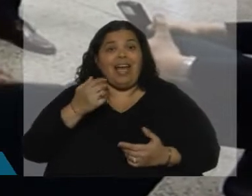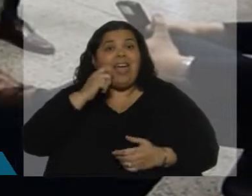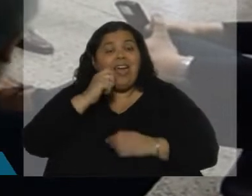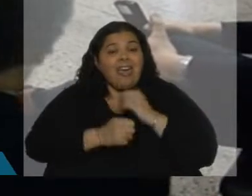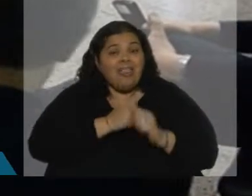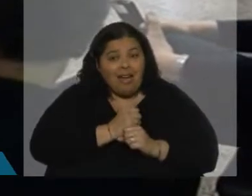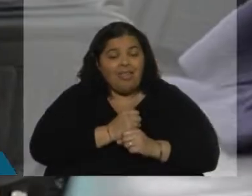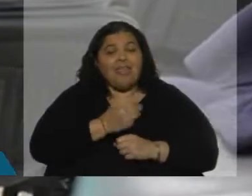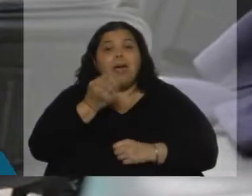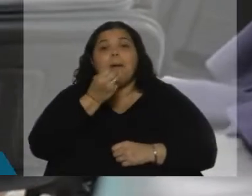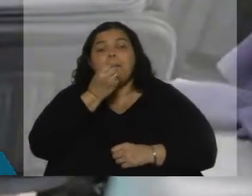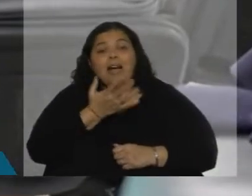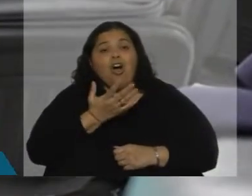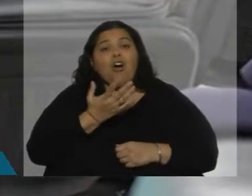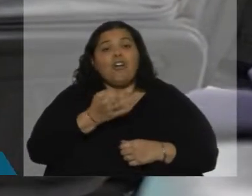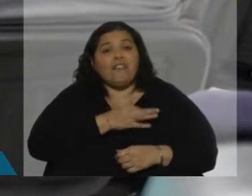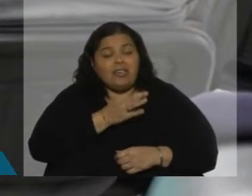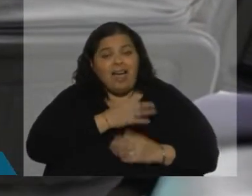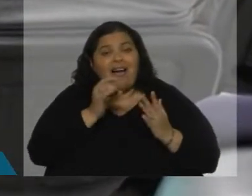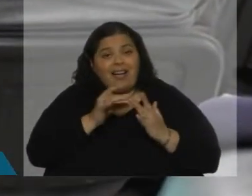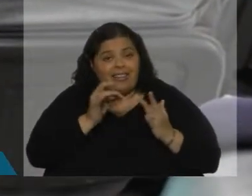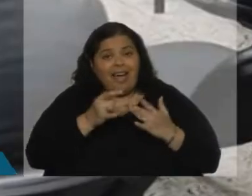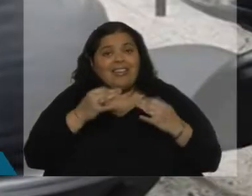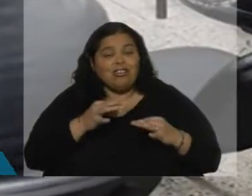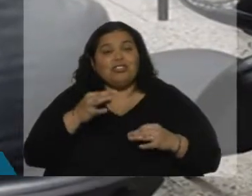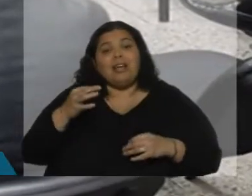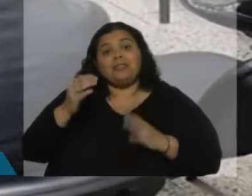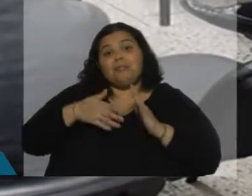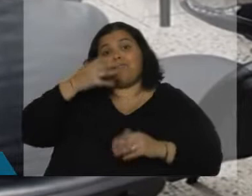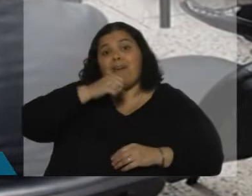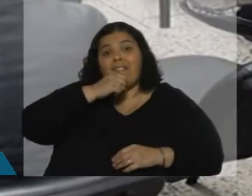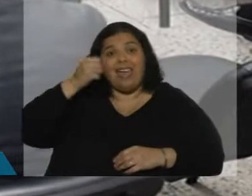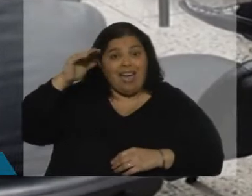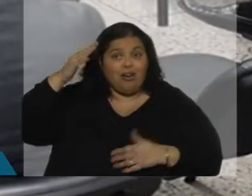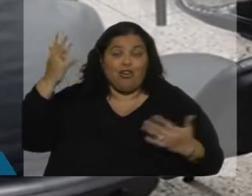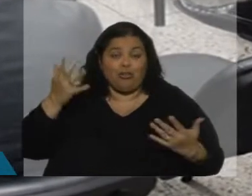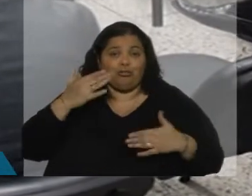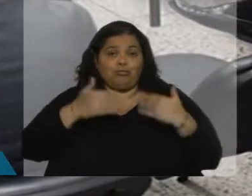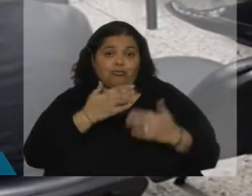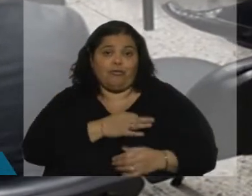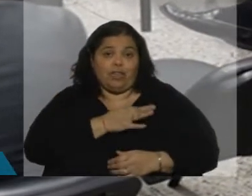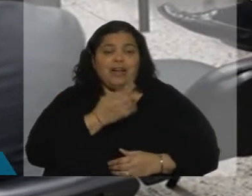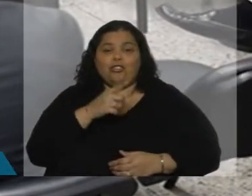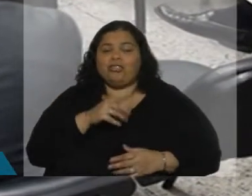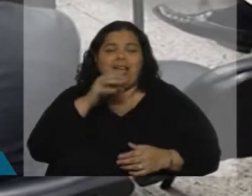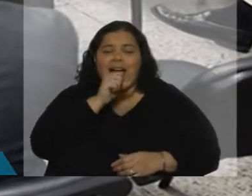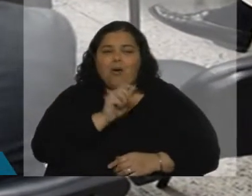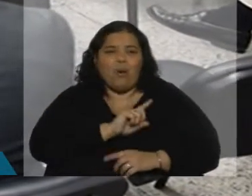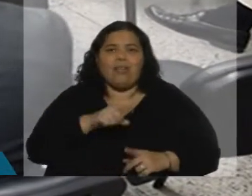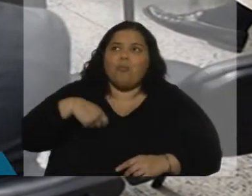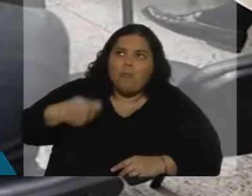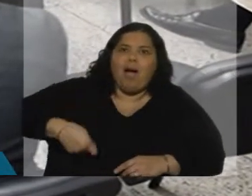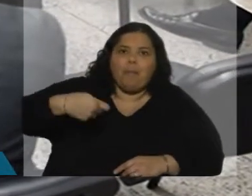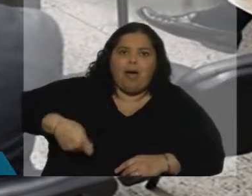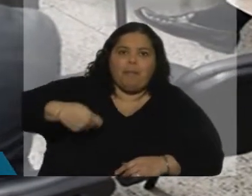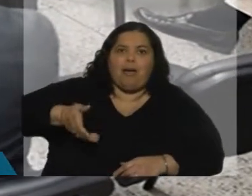mejor lleva a que trabajemos más tiempo y es un dato de la realidad entonces no hay sistema previsional que lo registra el planteo que se nos